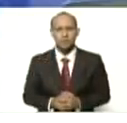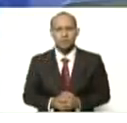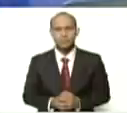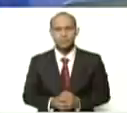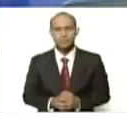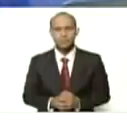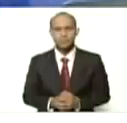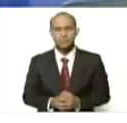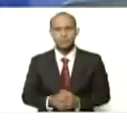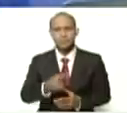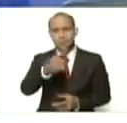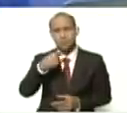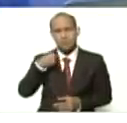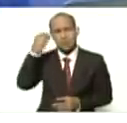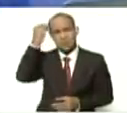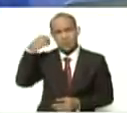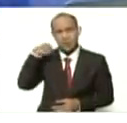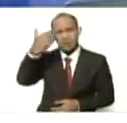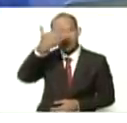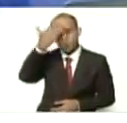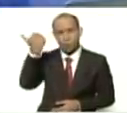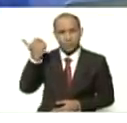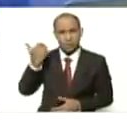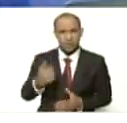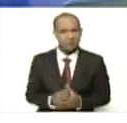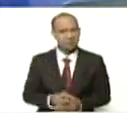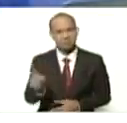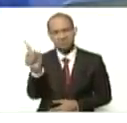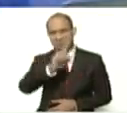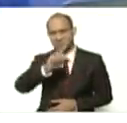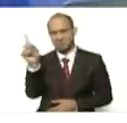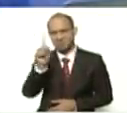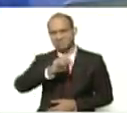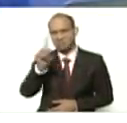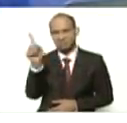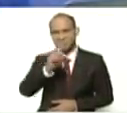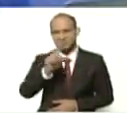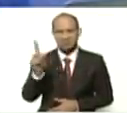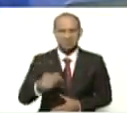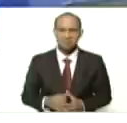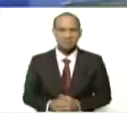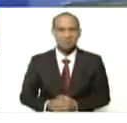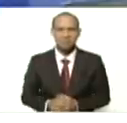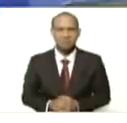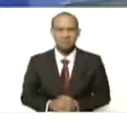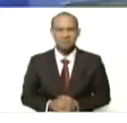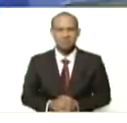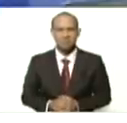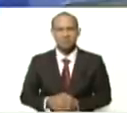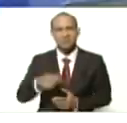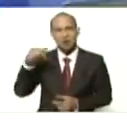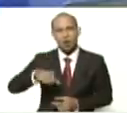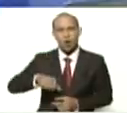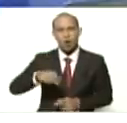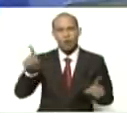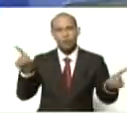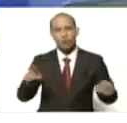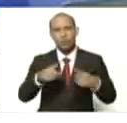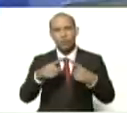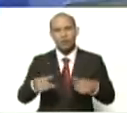querían que se me va a olvidar no que va se está cumpliendo